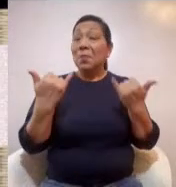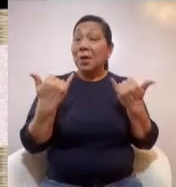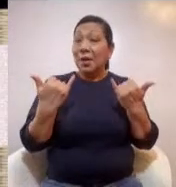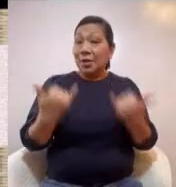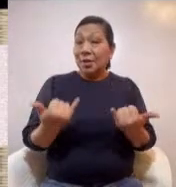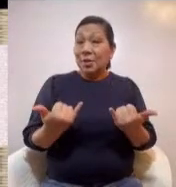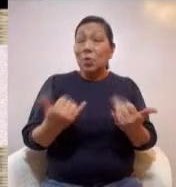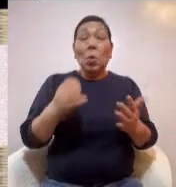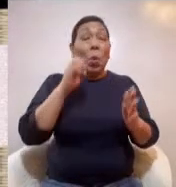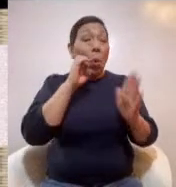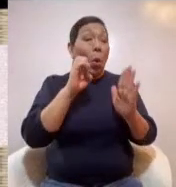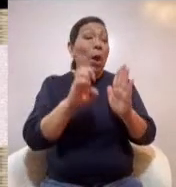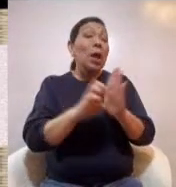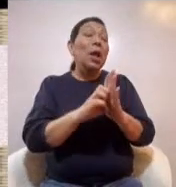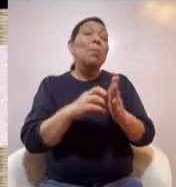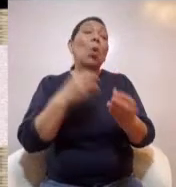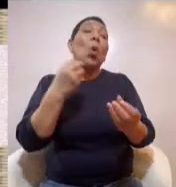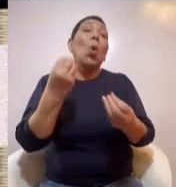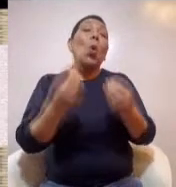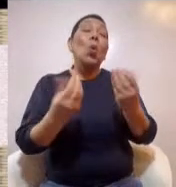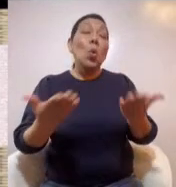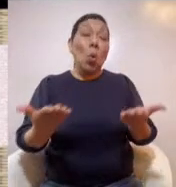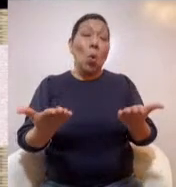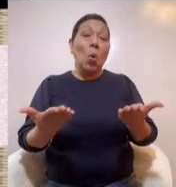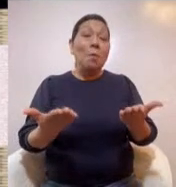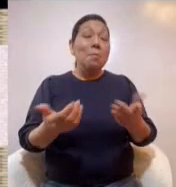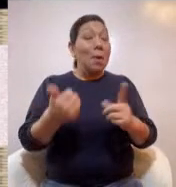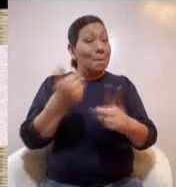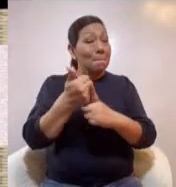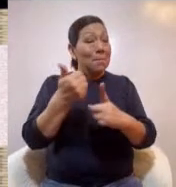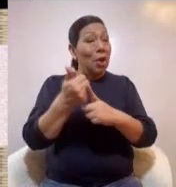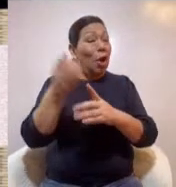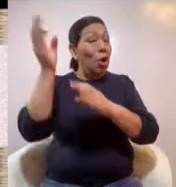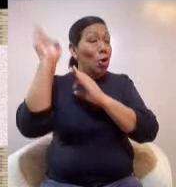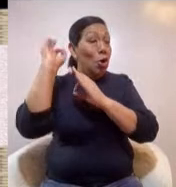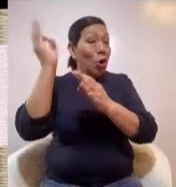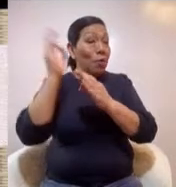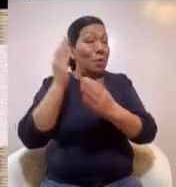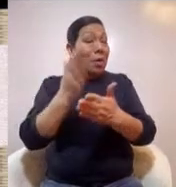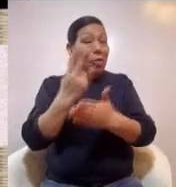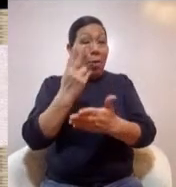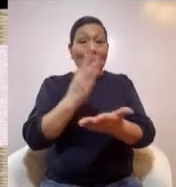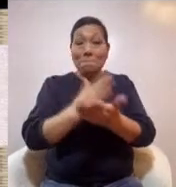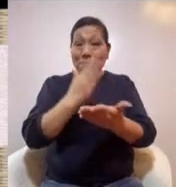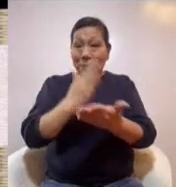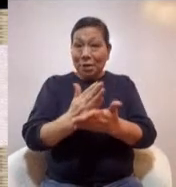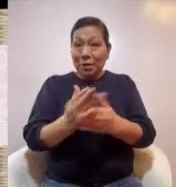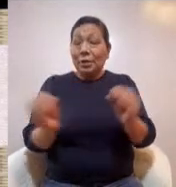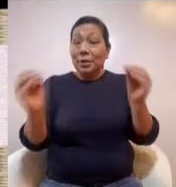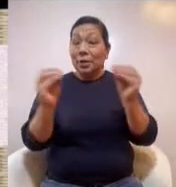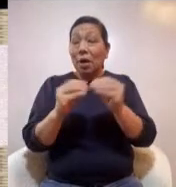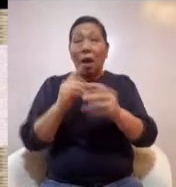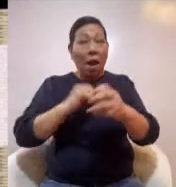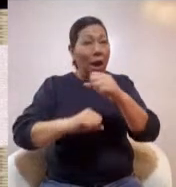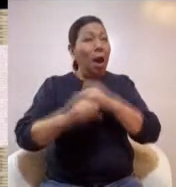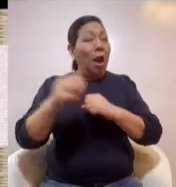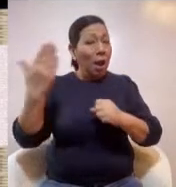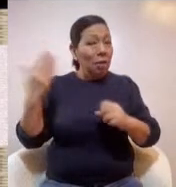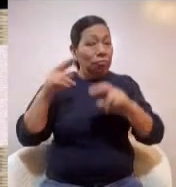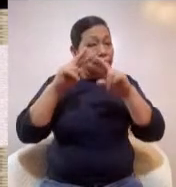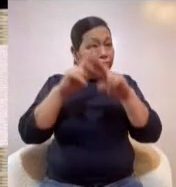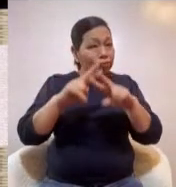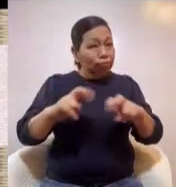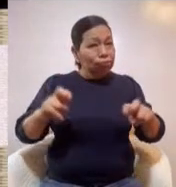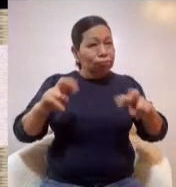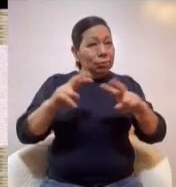Y este, digamos, es un ejemplo de cómo, de la misma manera, la Conferencia de Estados Partes se reunió hace algunos años